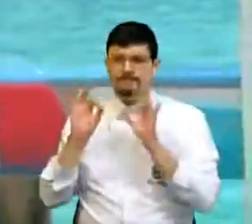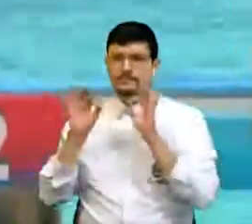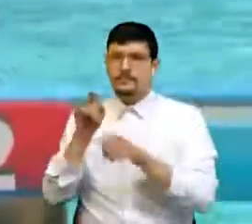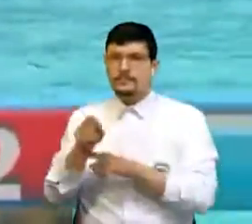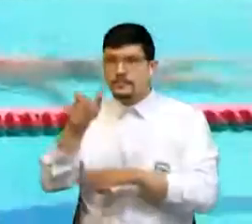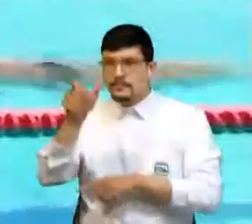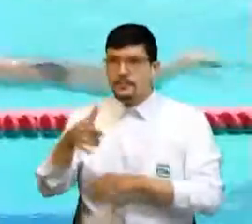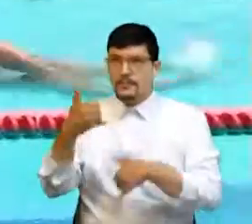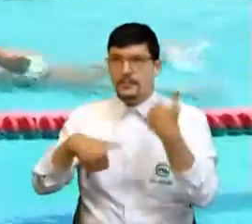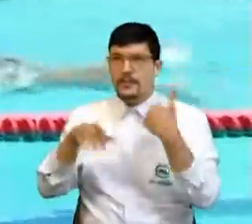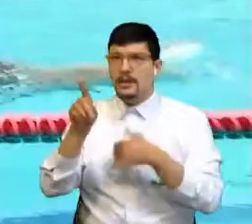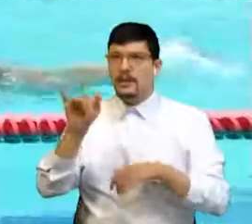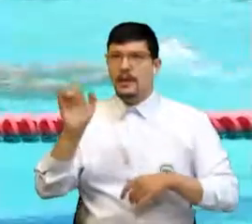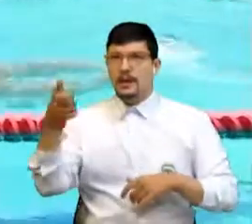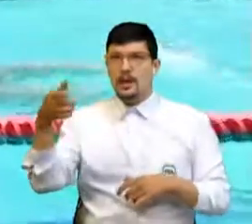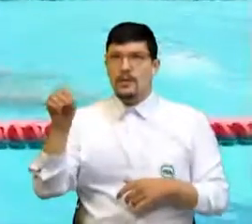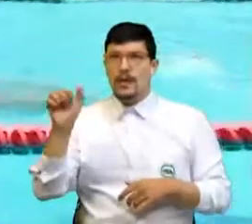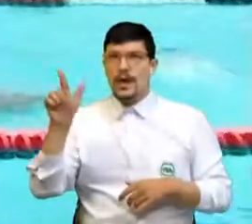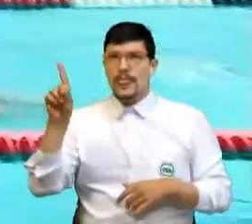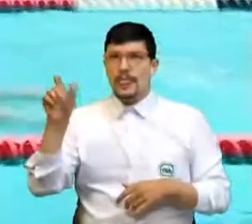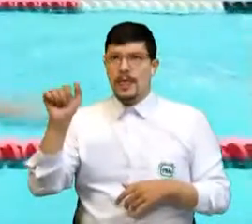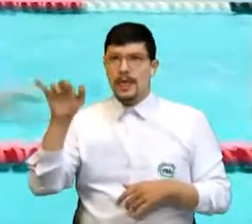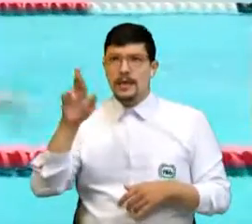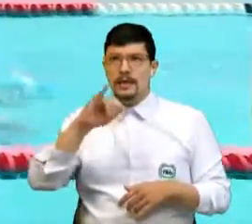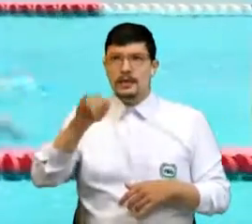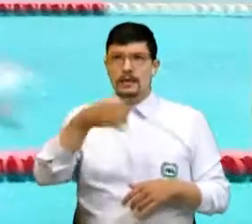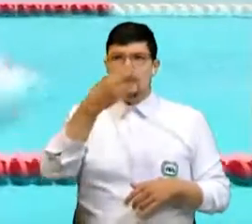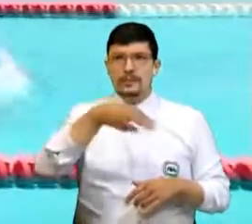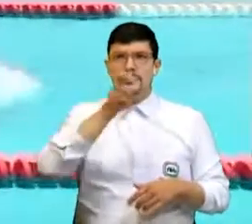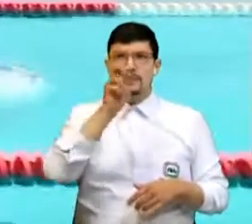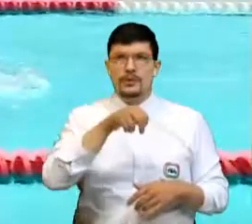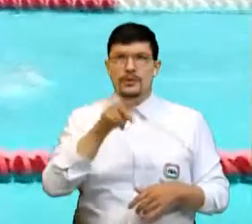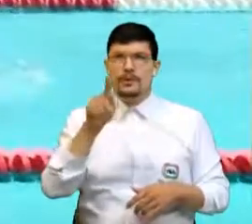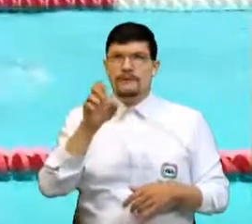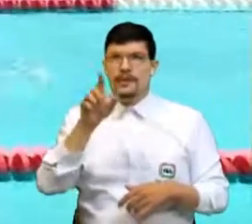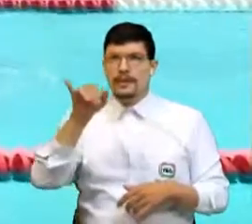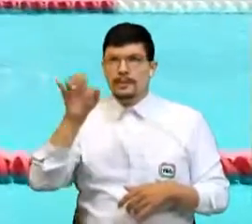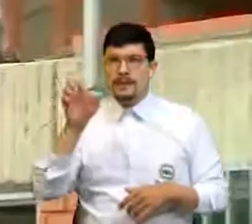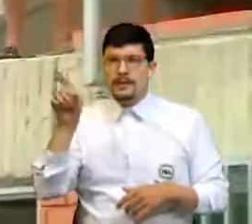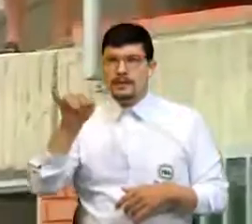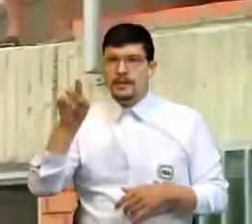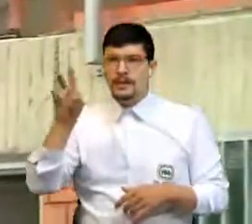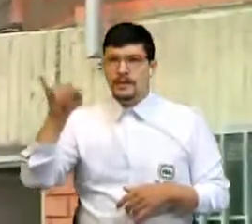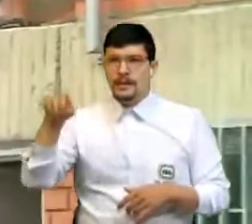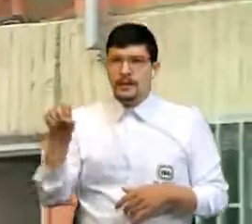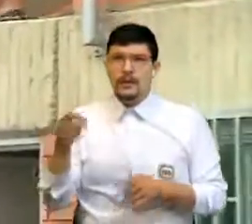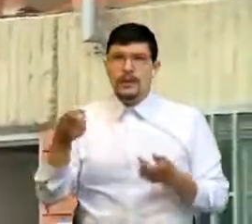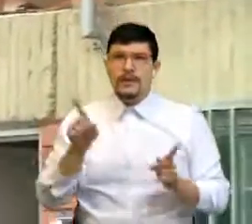serán los deportistas Diego Aldair Molinares, John Ángel Jaimes, Felipe Chávez, Silvino Páez y Kevin Barragán, entre otros.